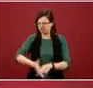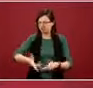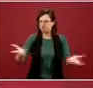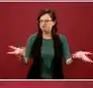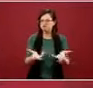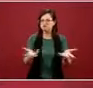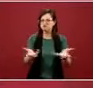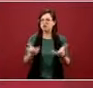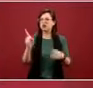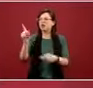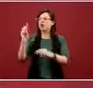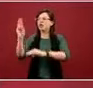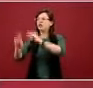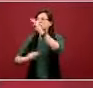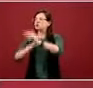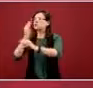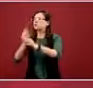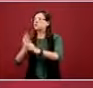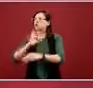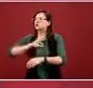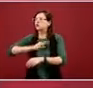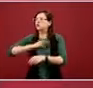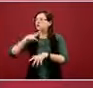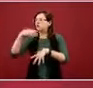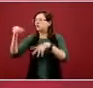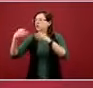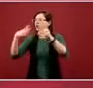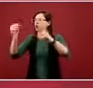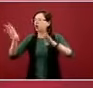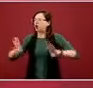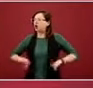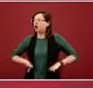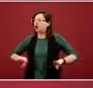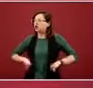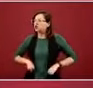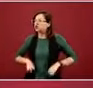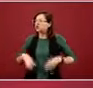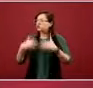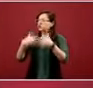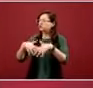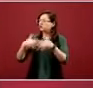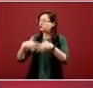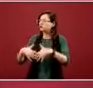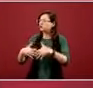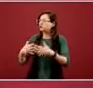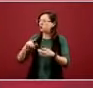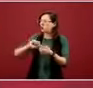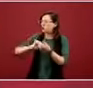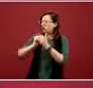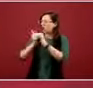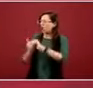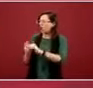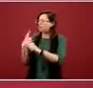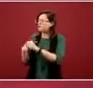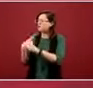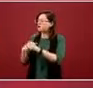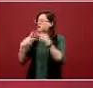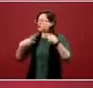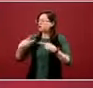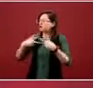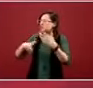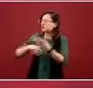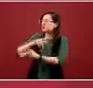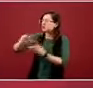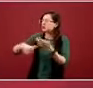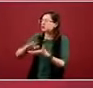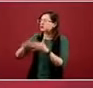cómo funciona la epidemia, sus características, sus mecanismos de alteración de la sociedad y de las personas,